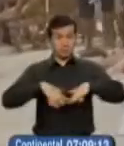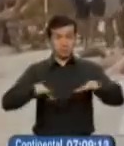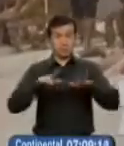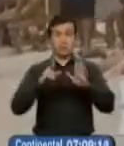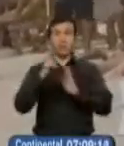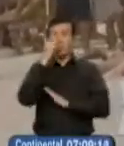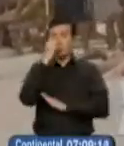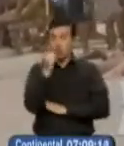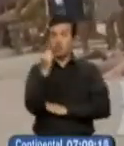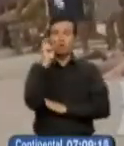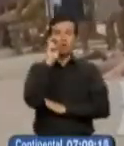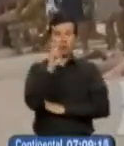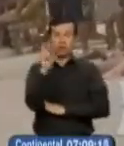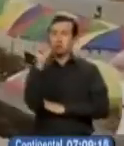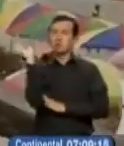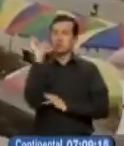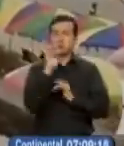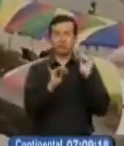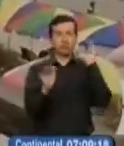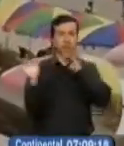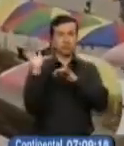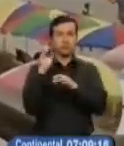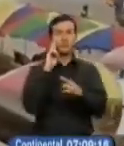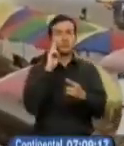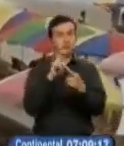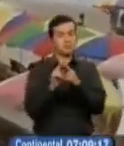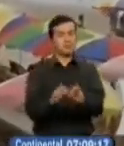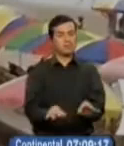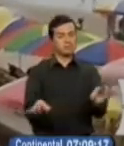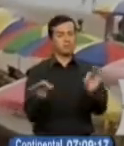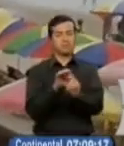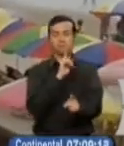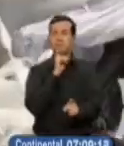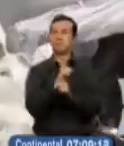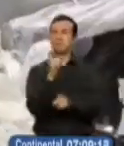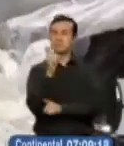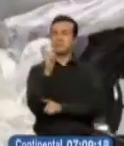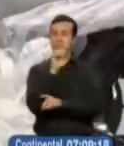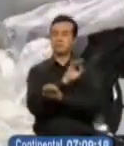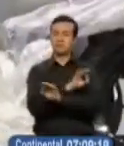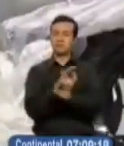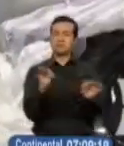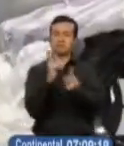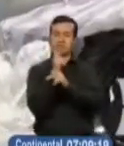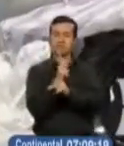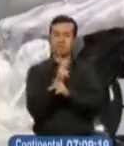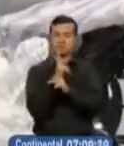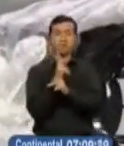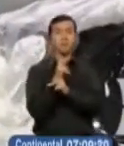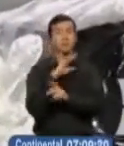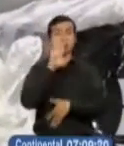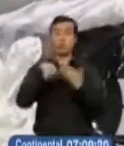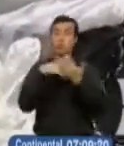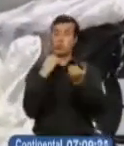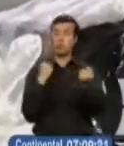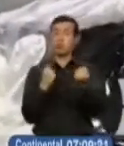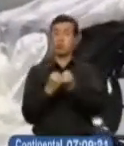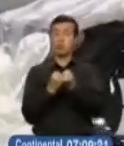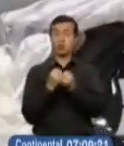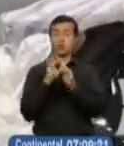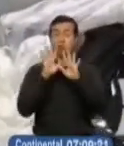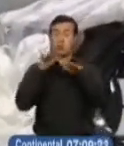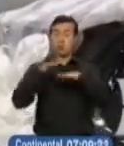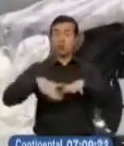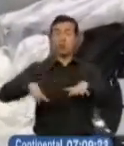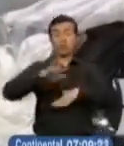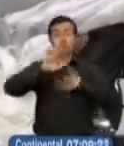de turistas nacionales y foráneos, reconocen la importancia de preservarla. Eso es lo que hay que colaborar todo para que mantenga la playa todo